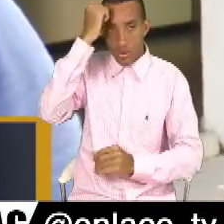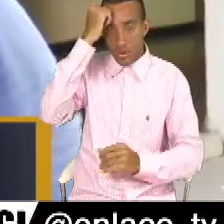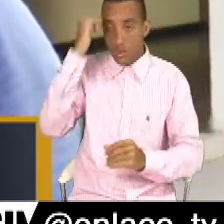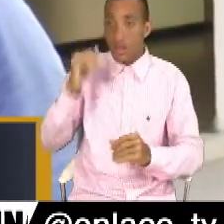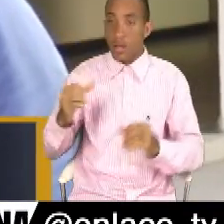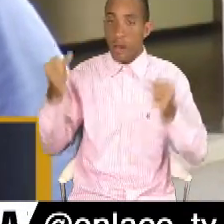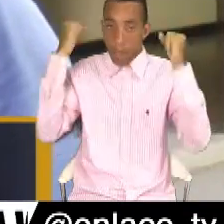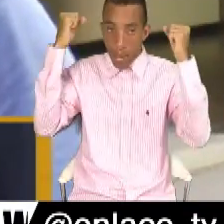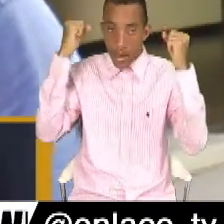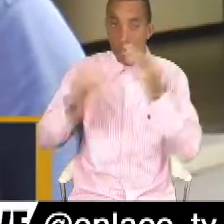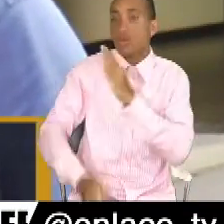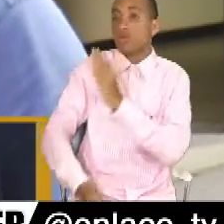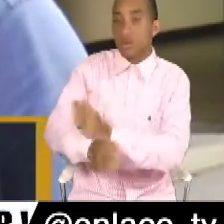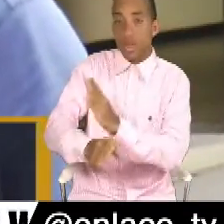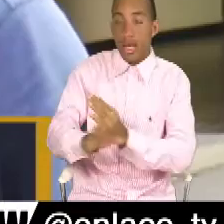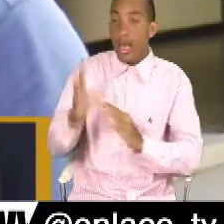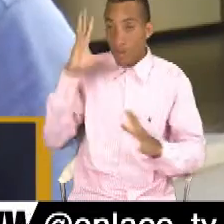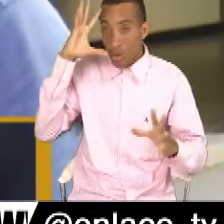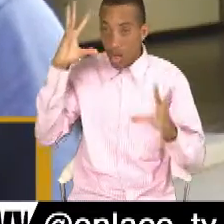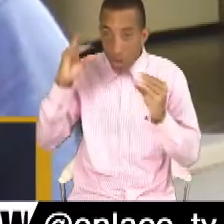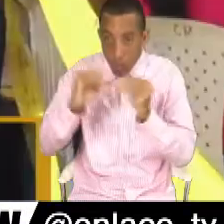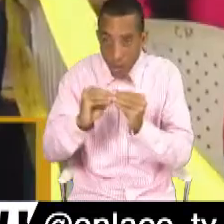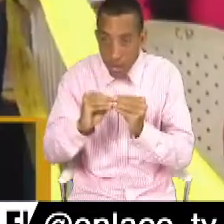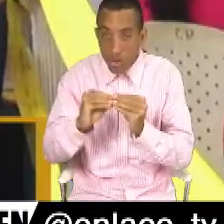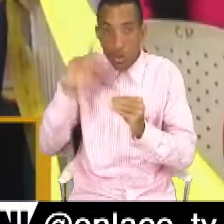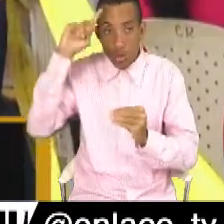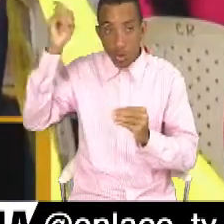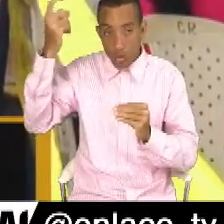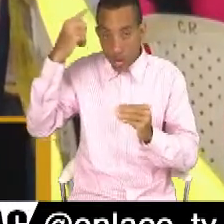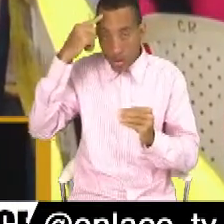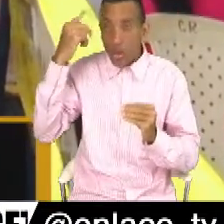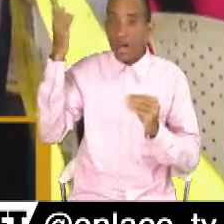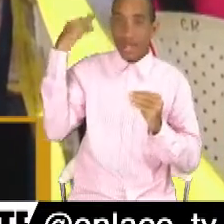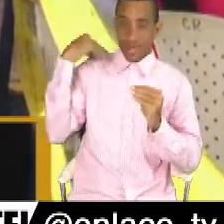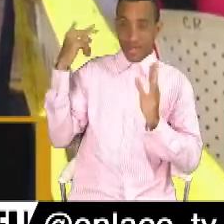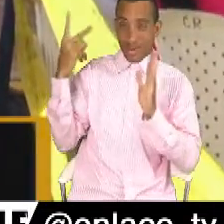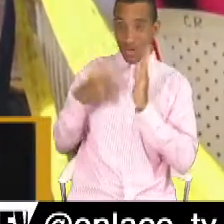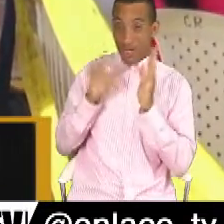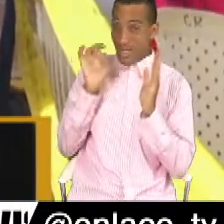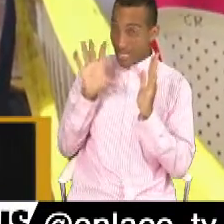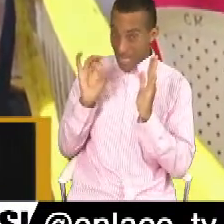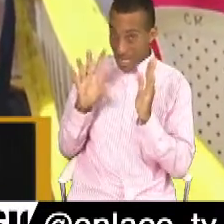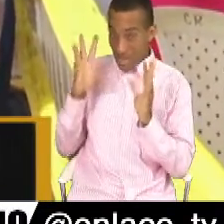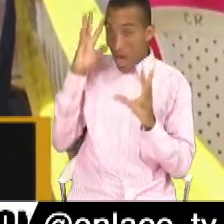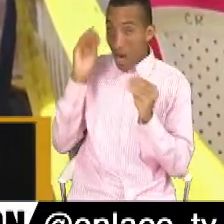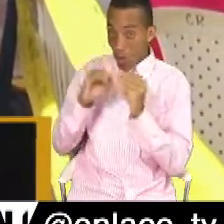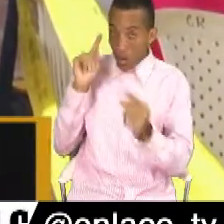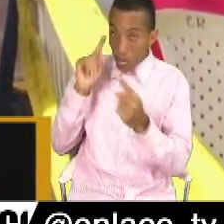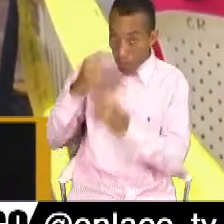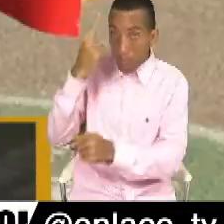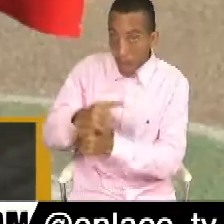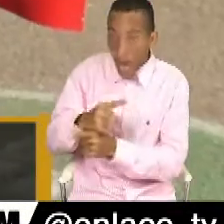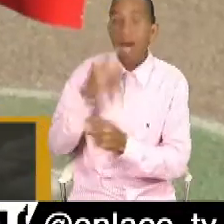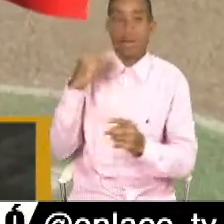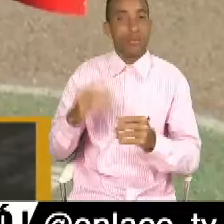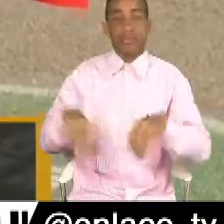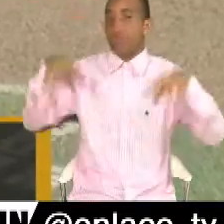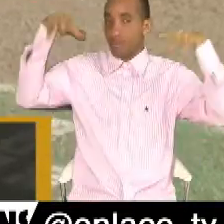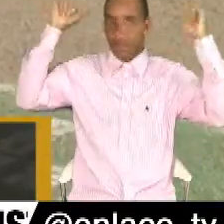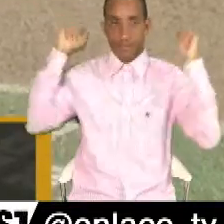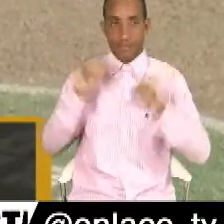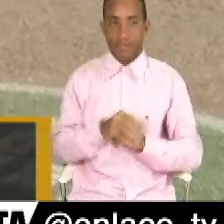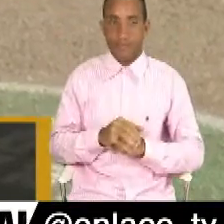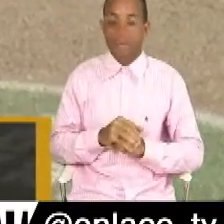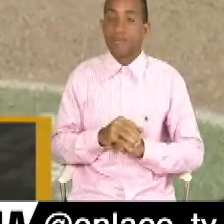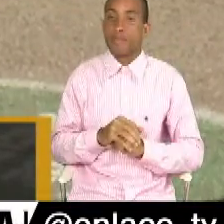el gobierno cumpla con los acuerdos y los pactos del 2015, por una parte, y por otra parte, que cumpla con